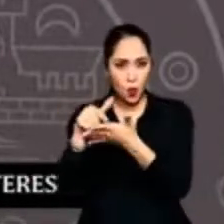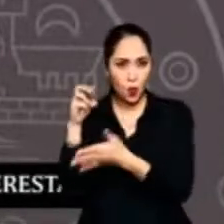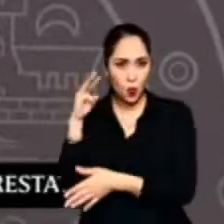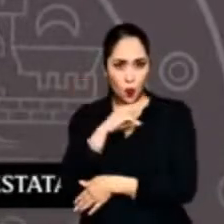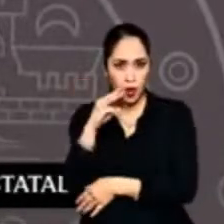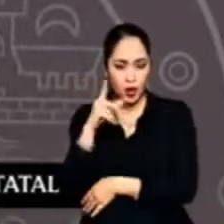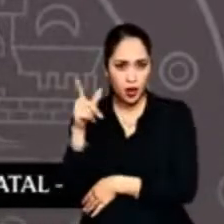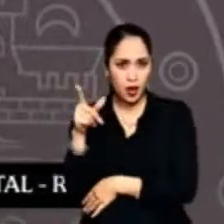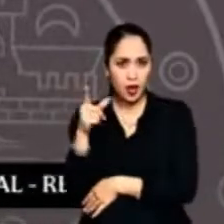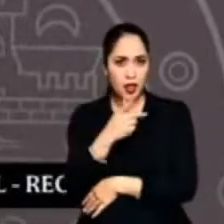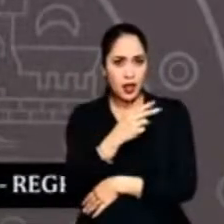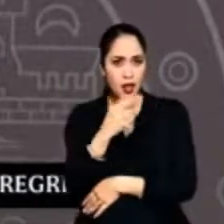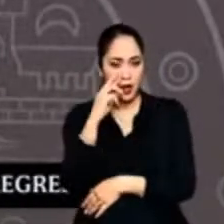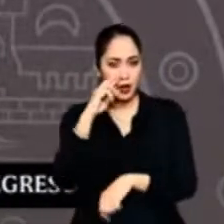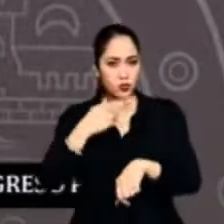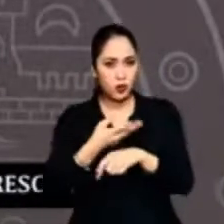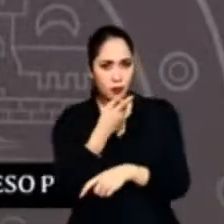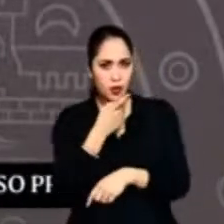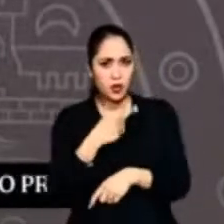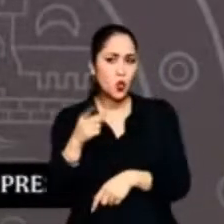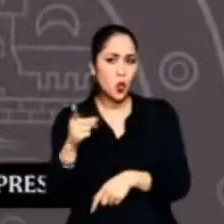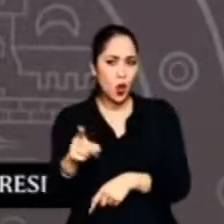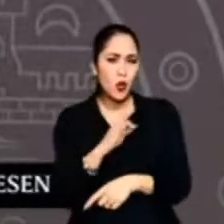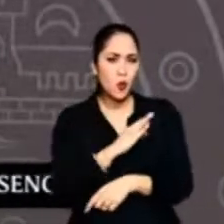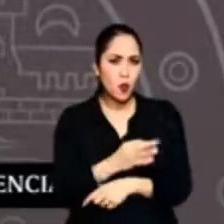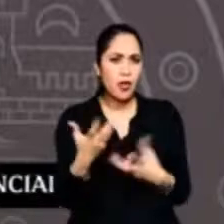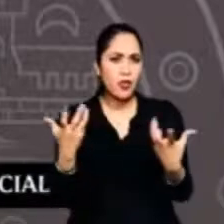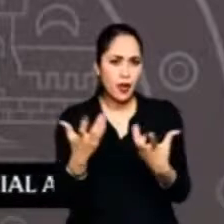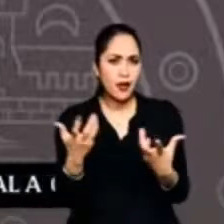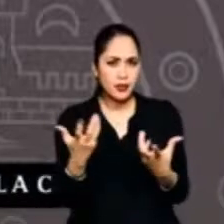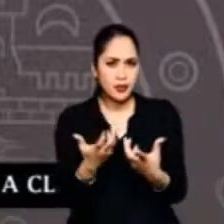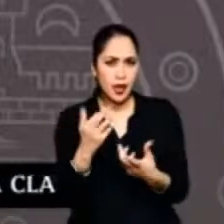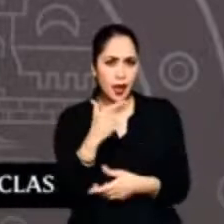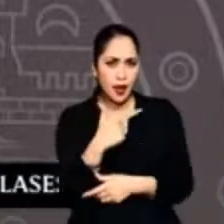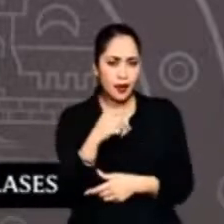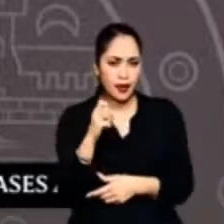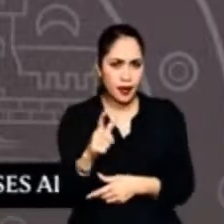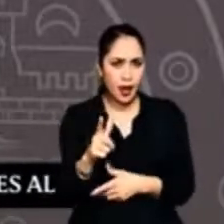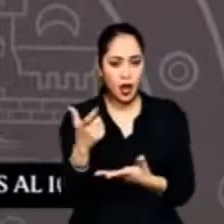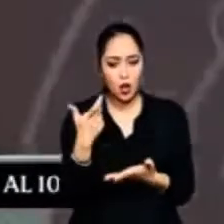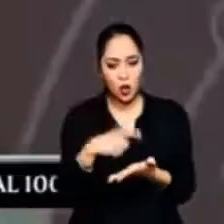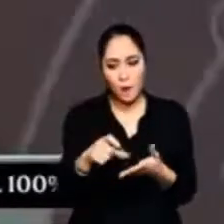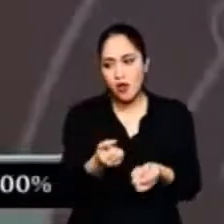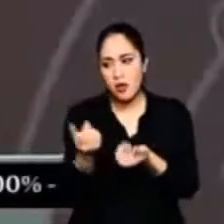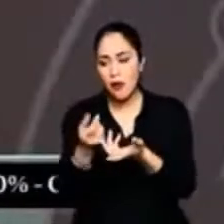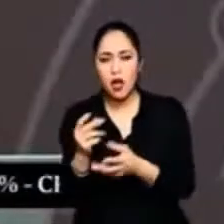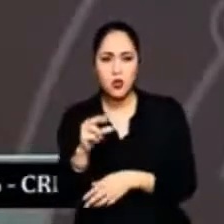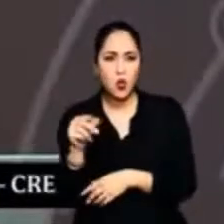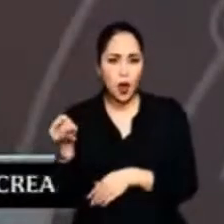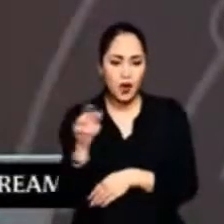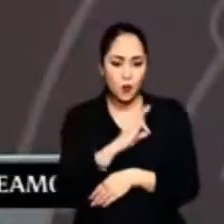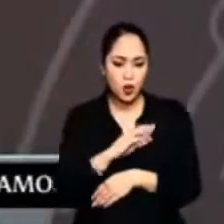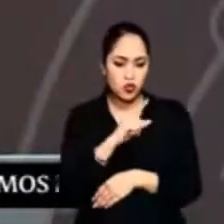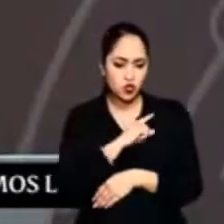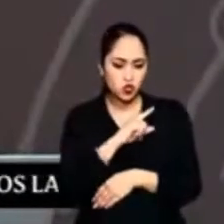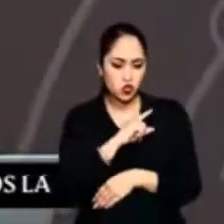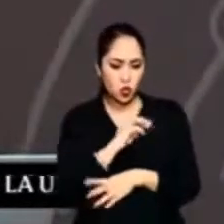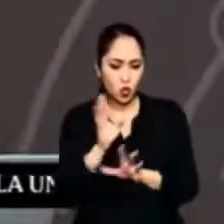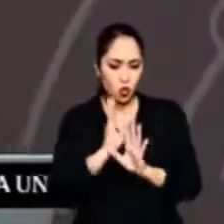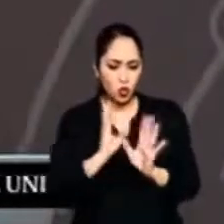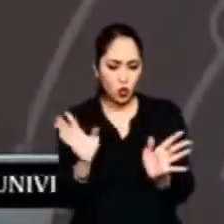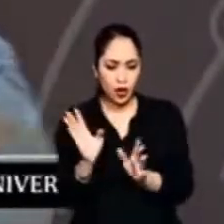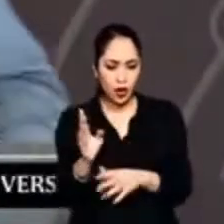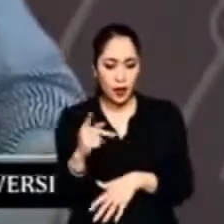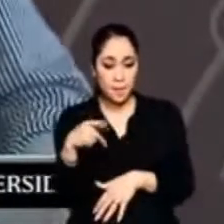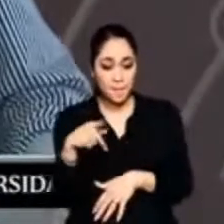dijo que ellos tienen capacidad de producirnos gel para que no estemos comprando, porque para las escuelas ellos nos pueden, hay que tomar una medida y por favor darle